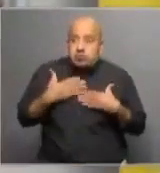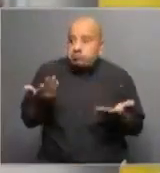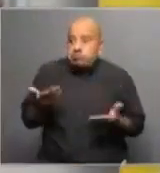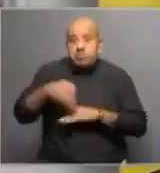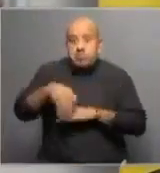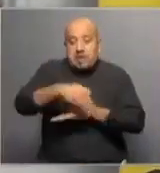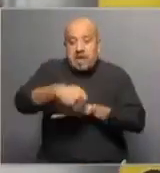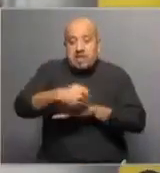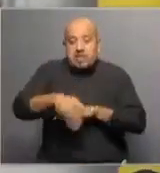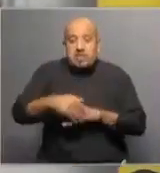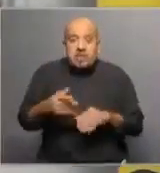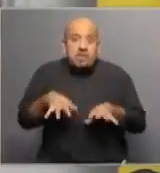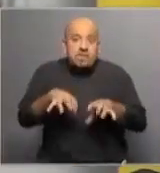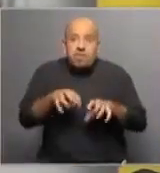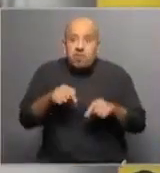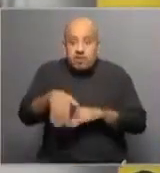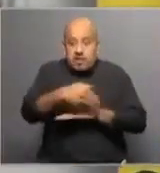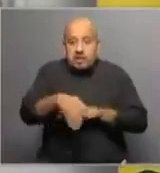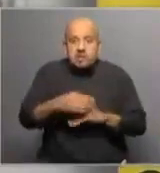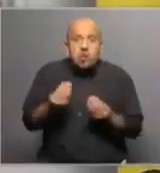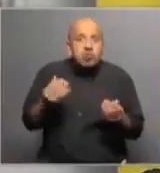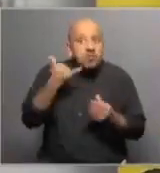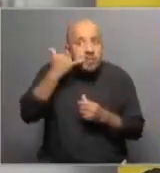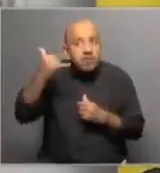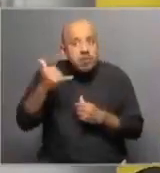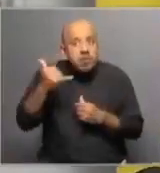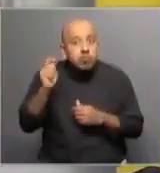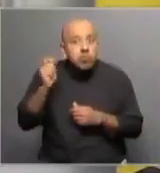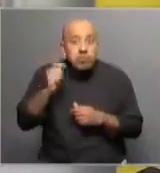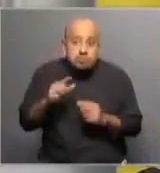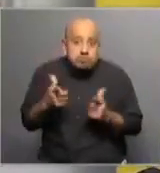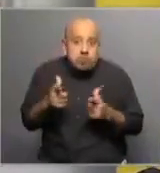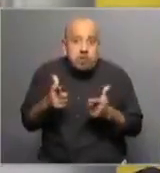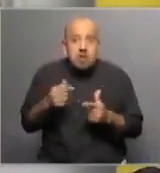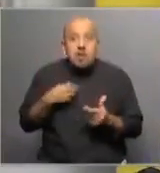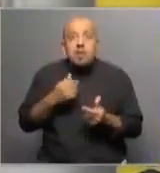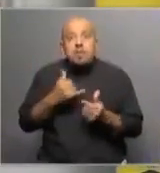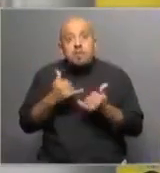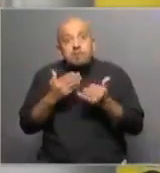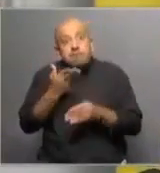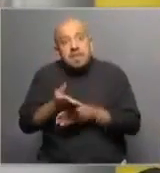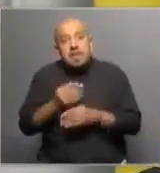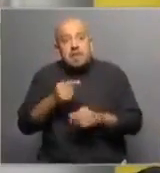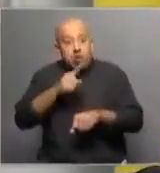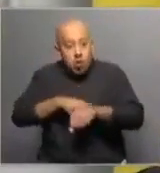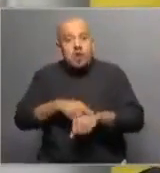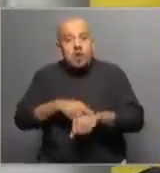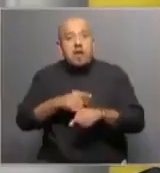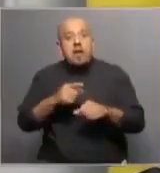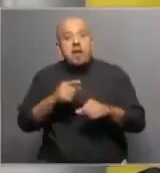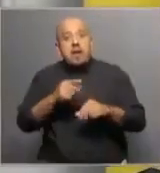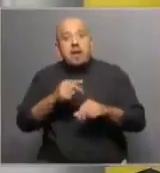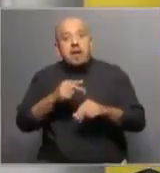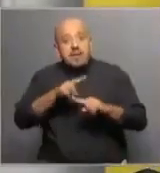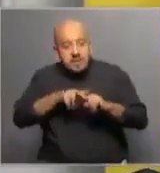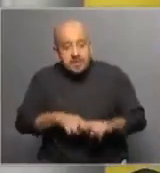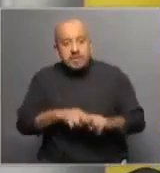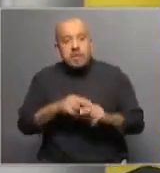ningún teléfono público ni una oficina de nada tenemos que acceder a él y llamar para registrarnos en pedir hora de consulta para el mes que viene a